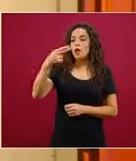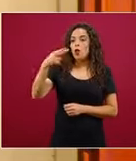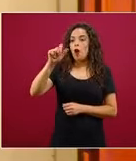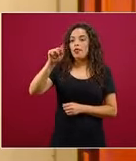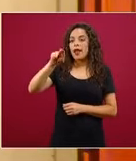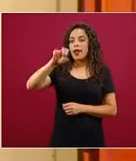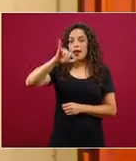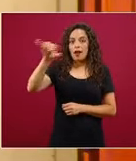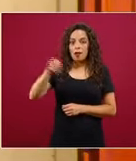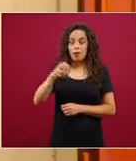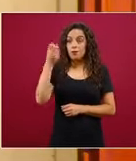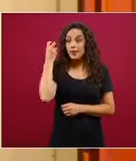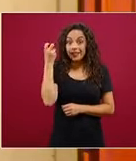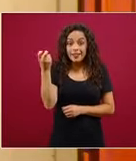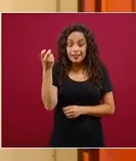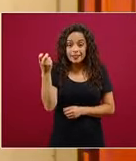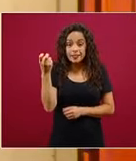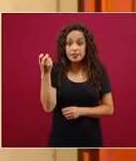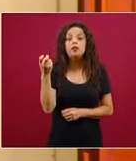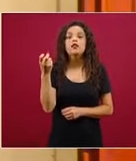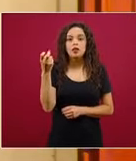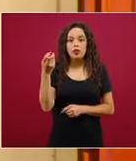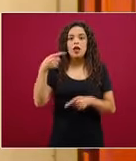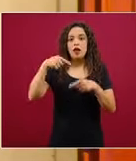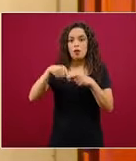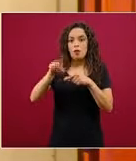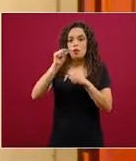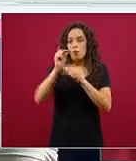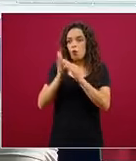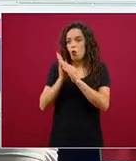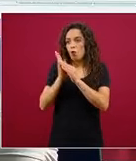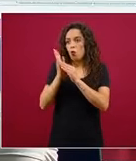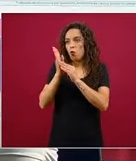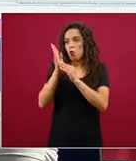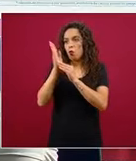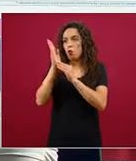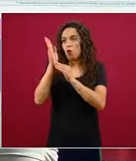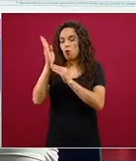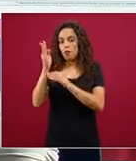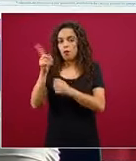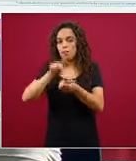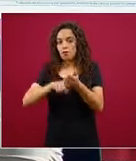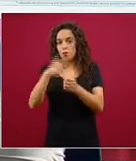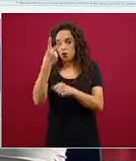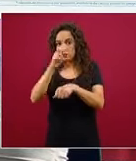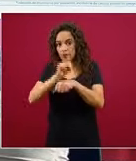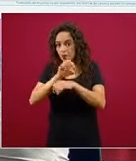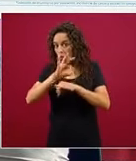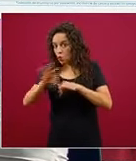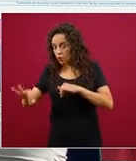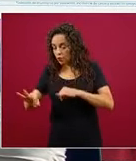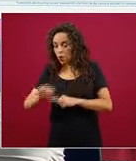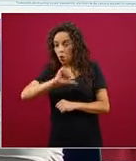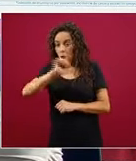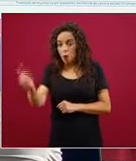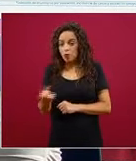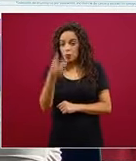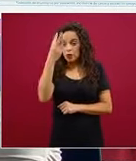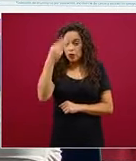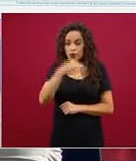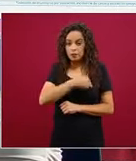dando esta elevación que estamos viendo en el estado en las últimas dos semanas. Los otros tres municipios, como